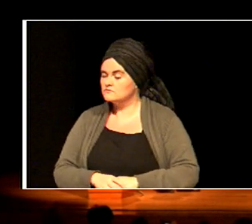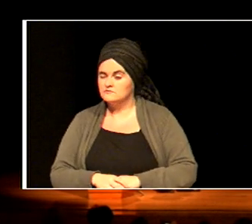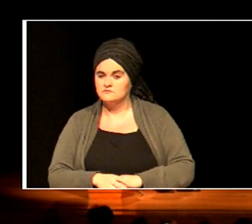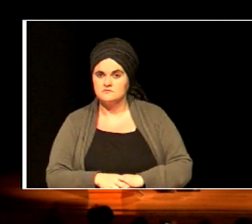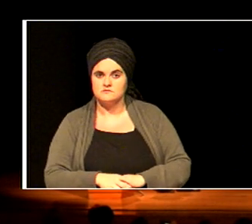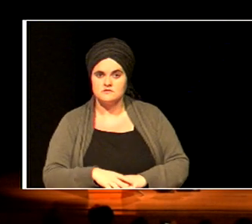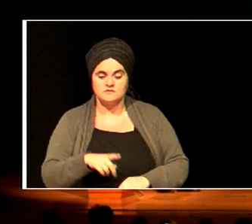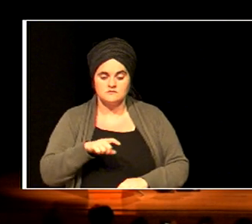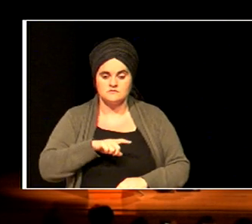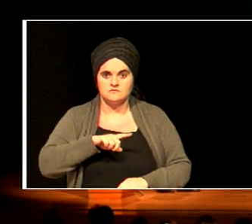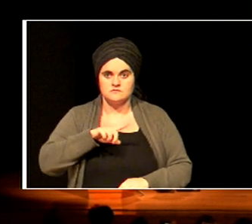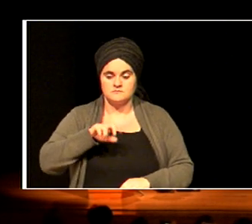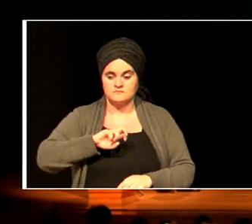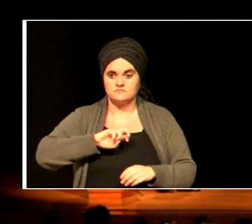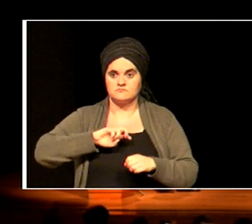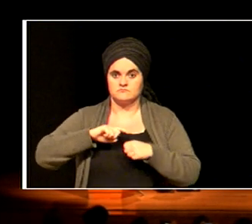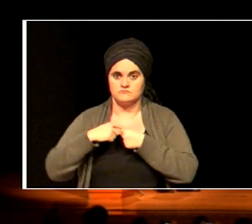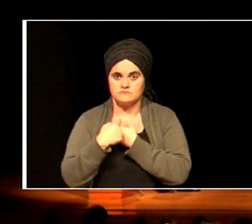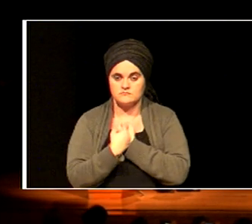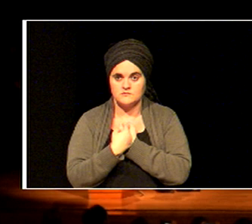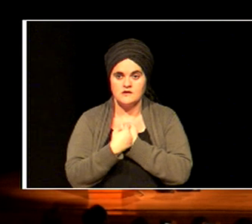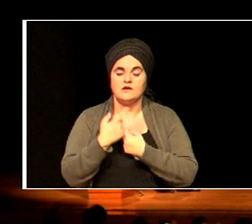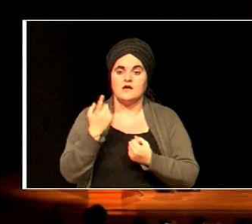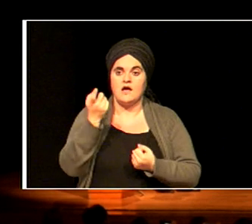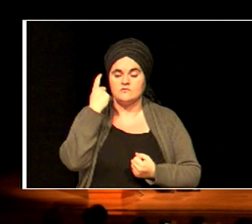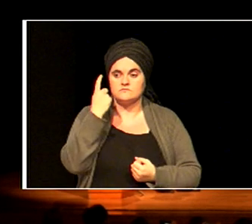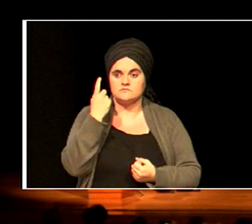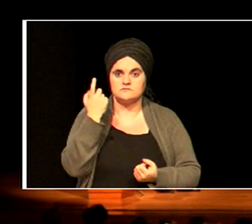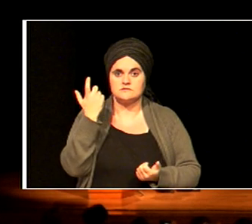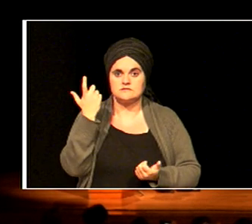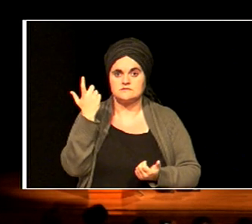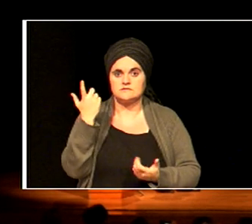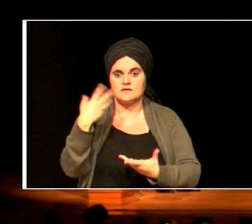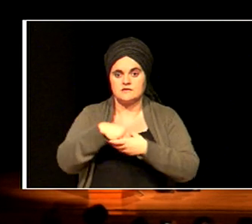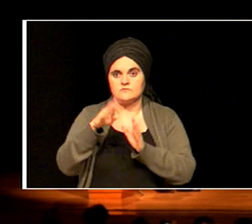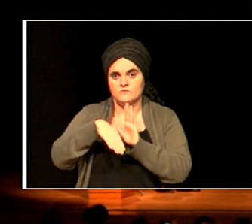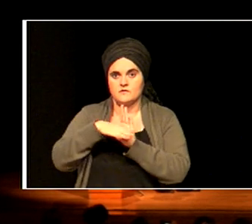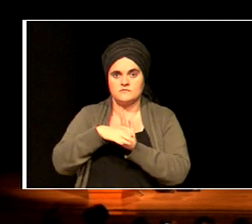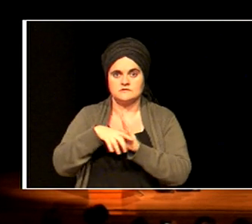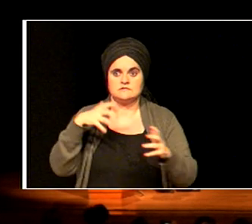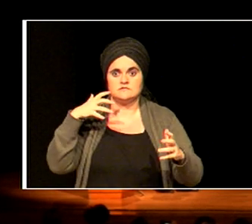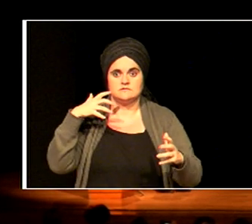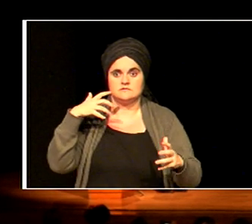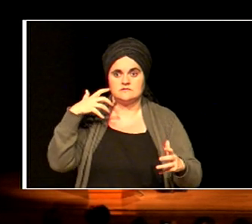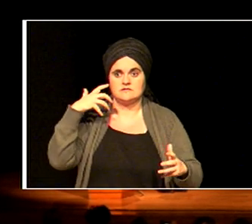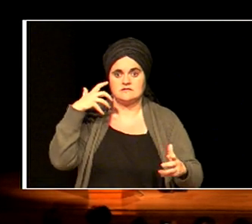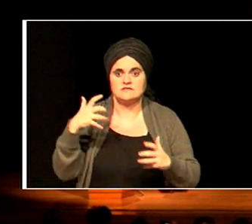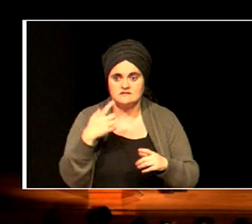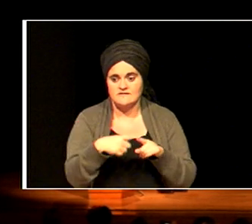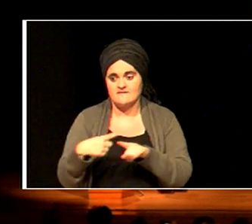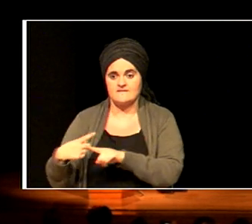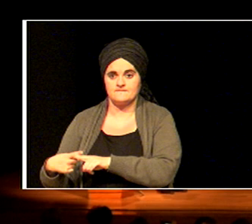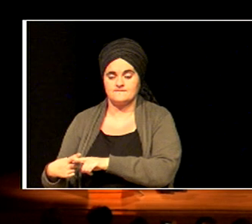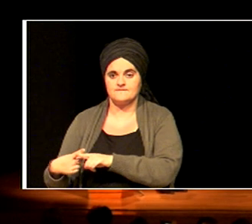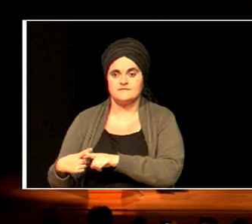programa OSATUS tienen diferentes tipos de crisis, ¿no? Y algo que nos gusta trabajar a los terapeutas en